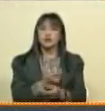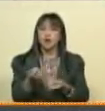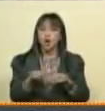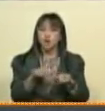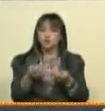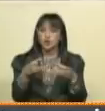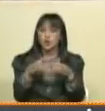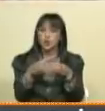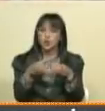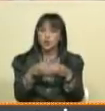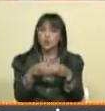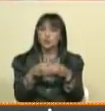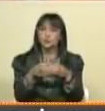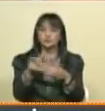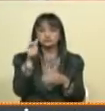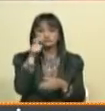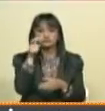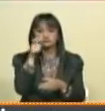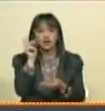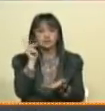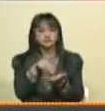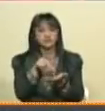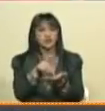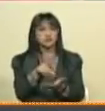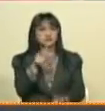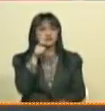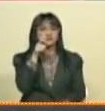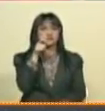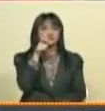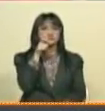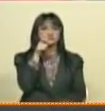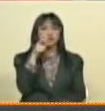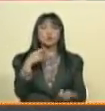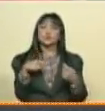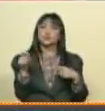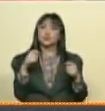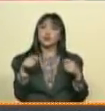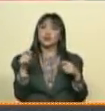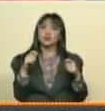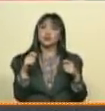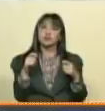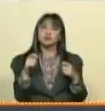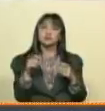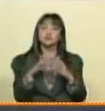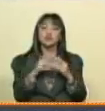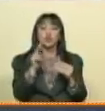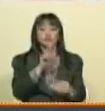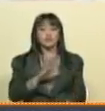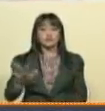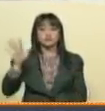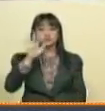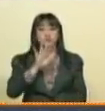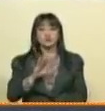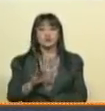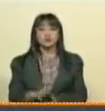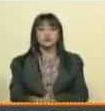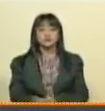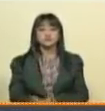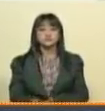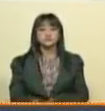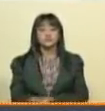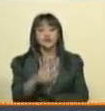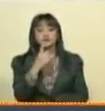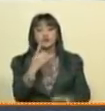control, en los puntos de asistencia a los turistas en todo el país.